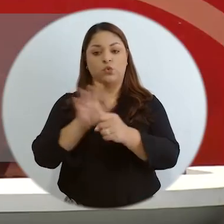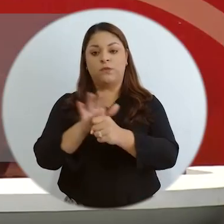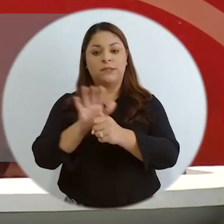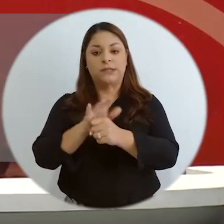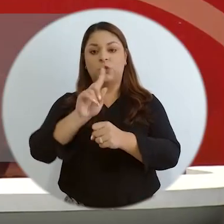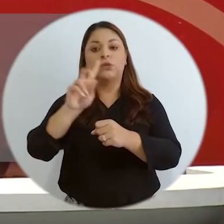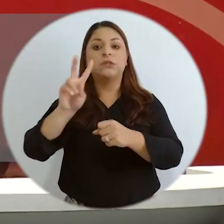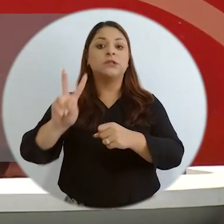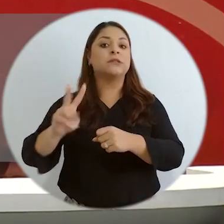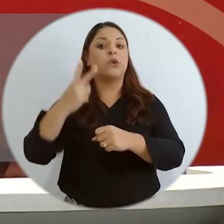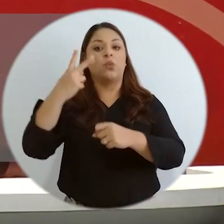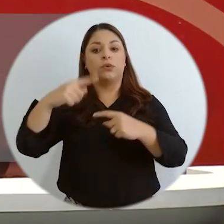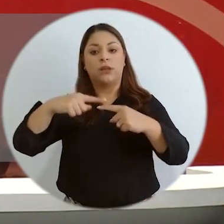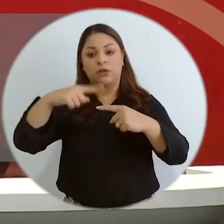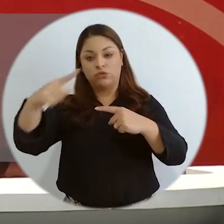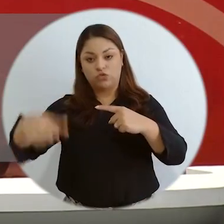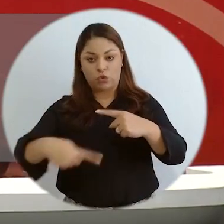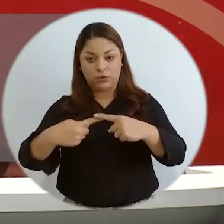por él.